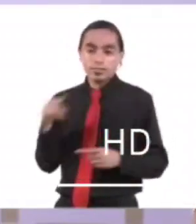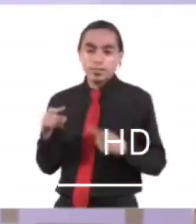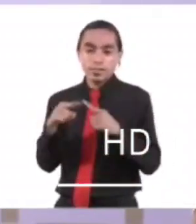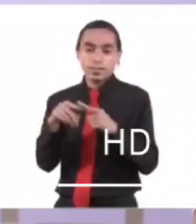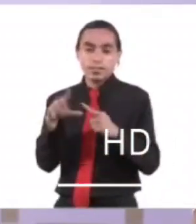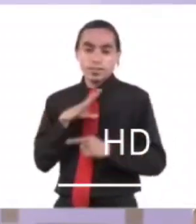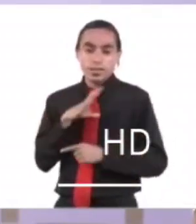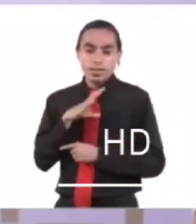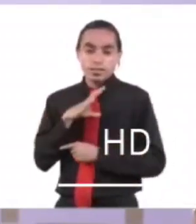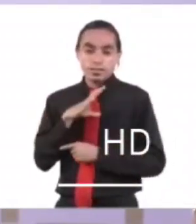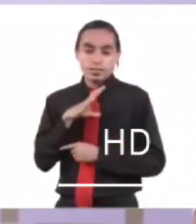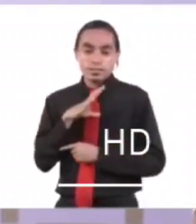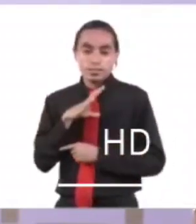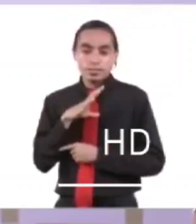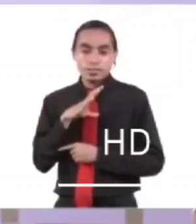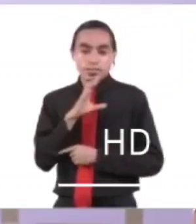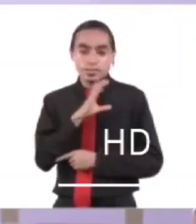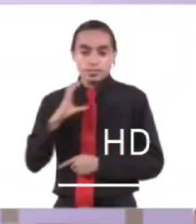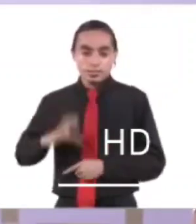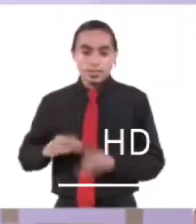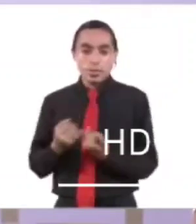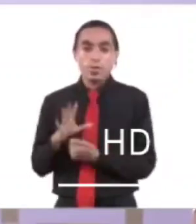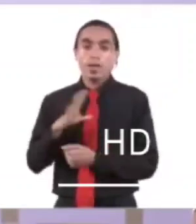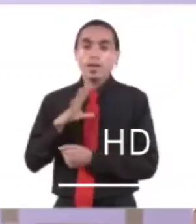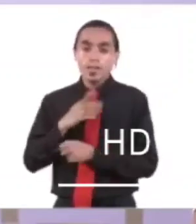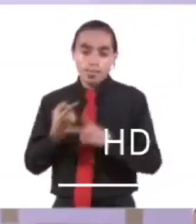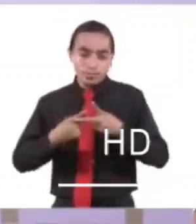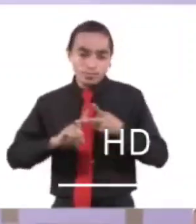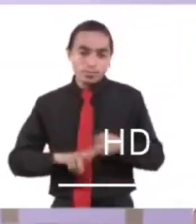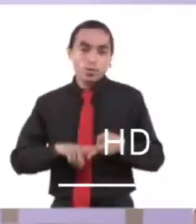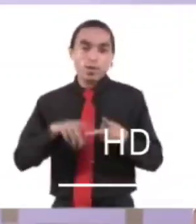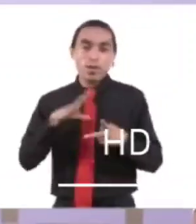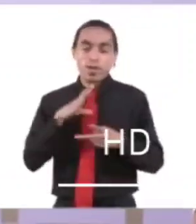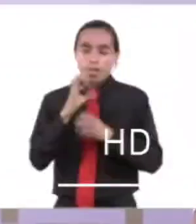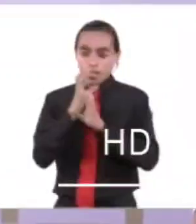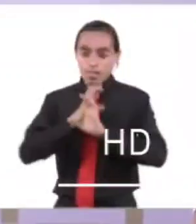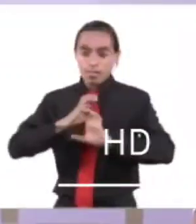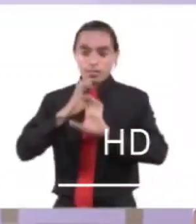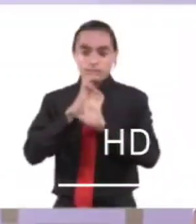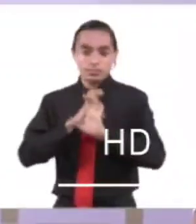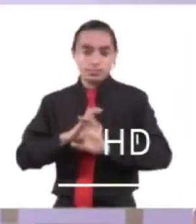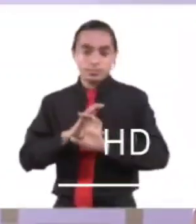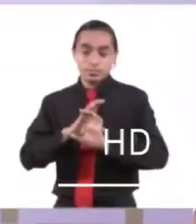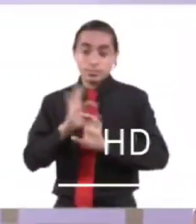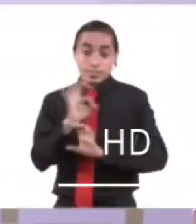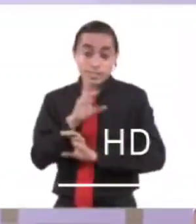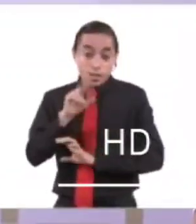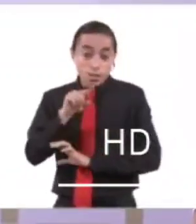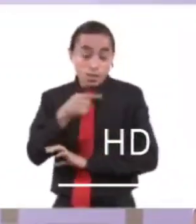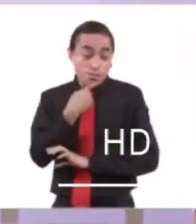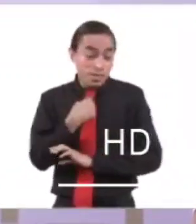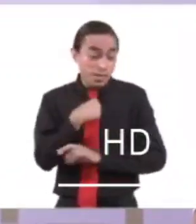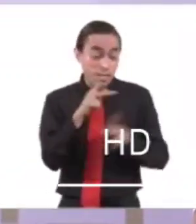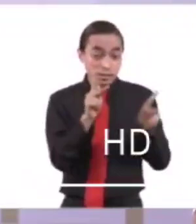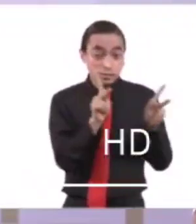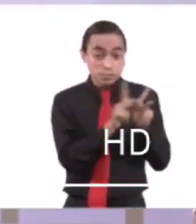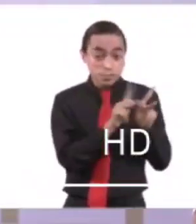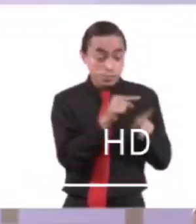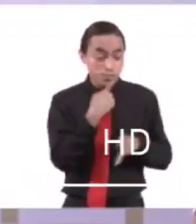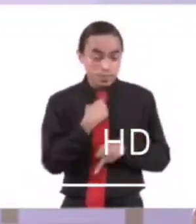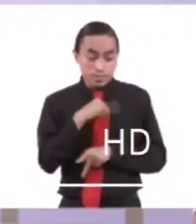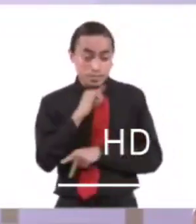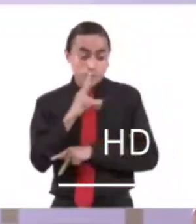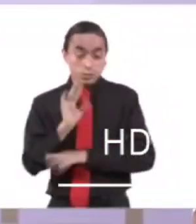Libertad, donde aprendió a entonarse en el coro, si no que me desmientan los primos y primas de Carlos. Y de